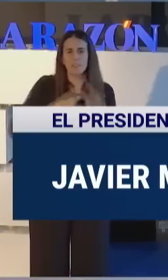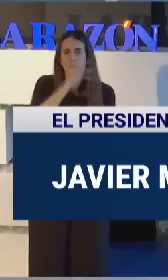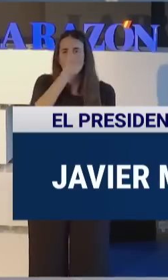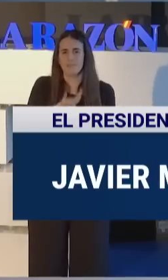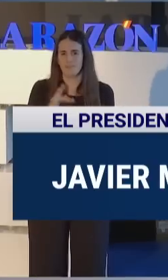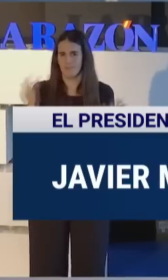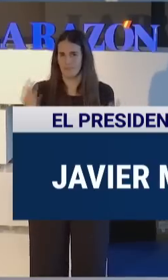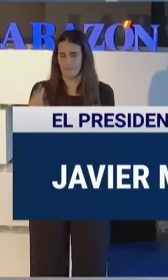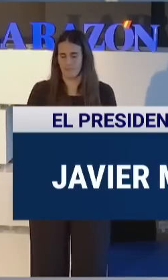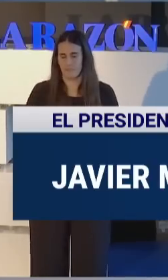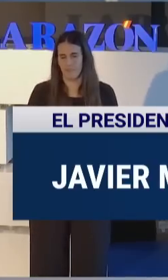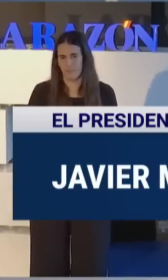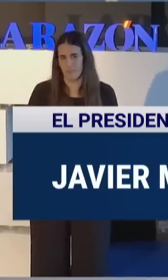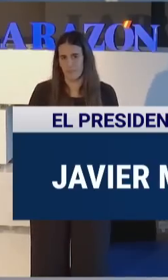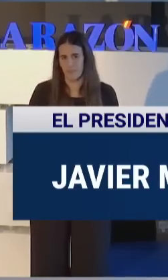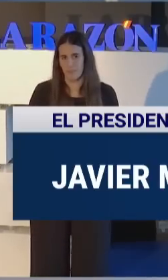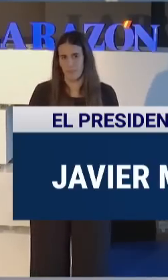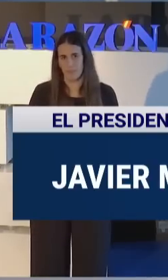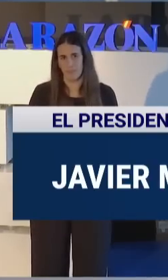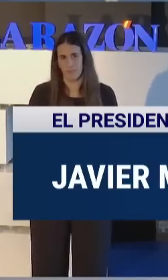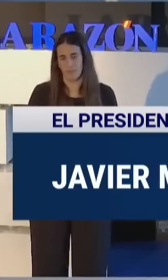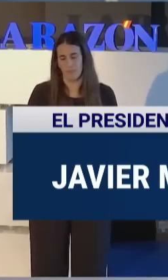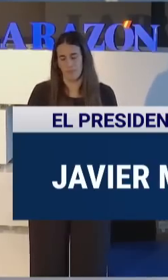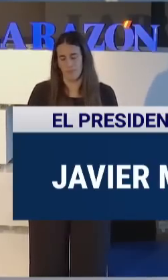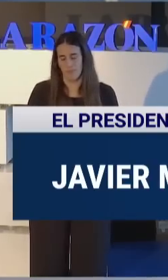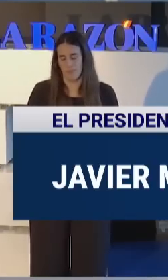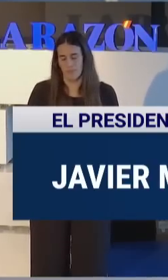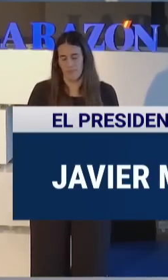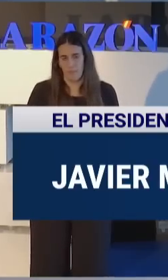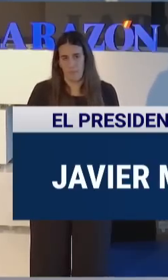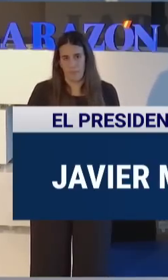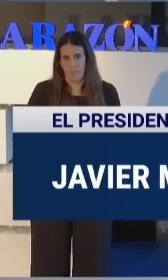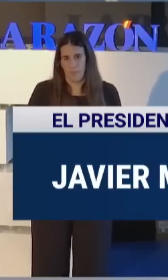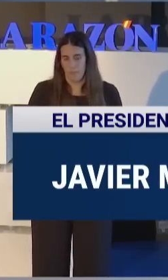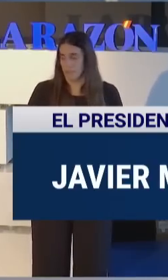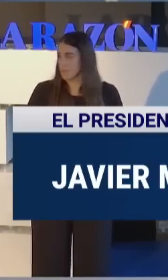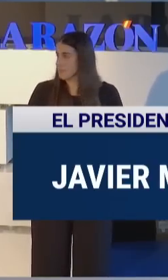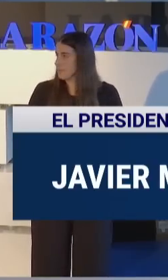Ok. Primero, y esto es un tema